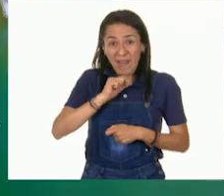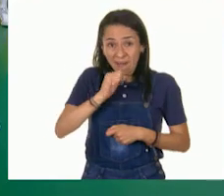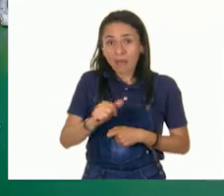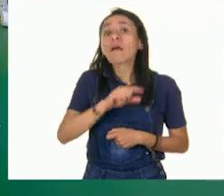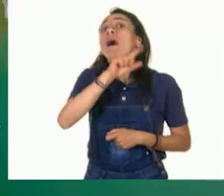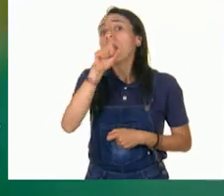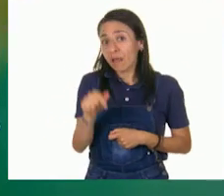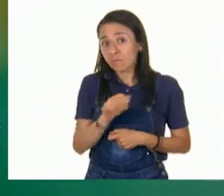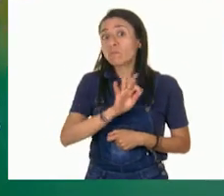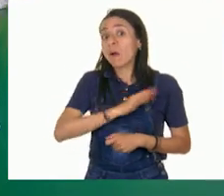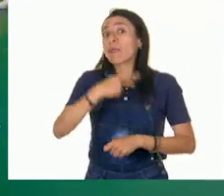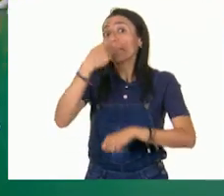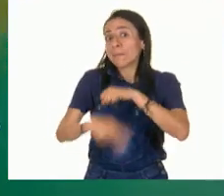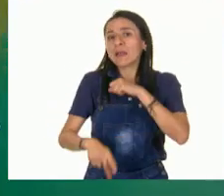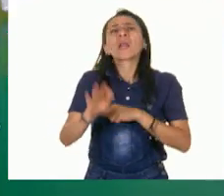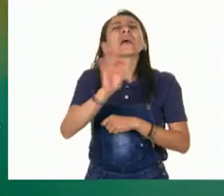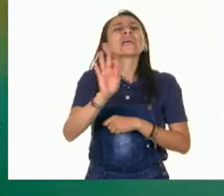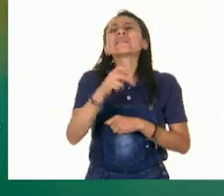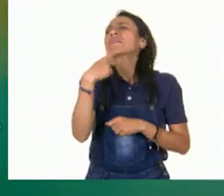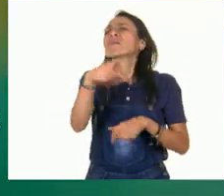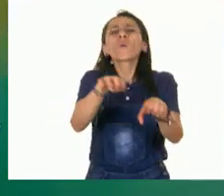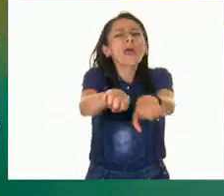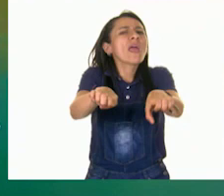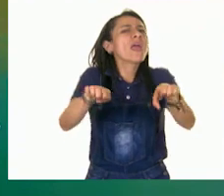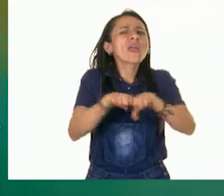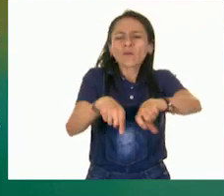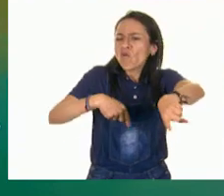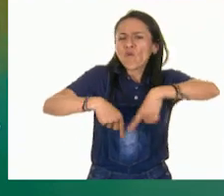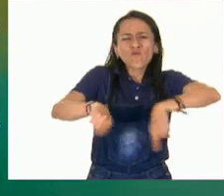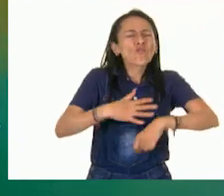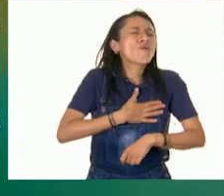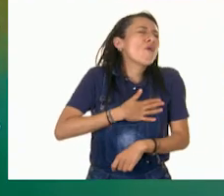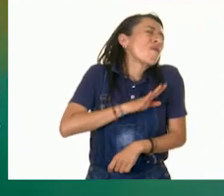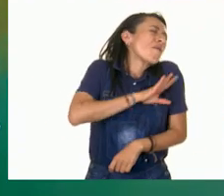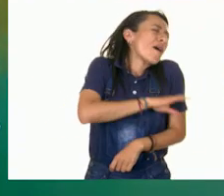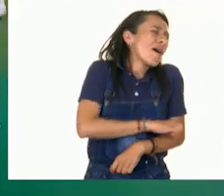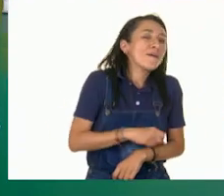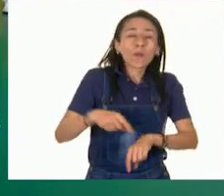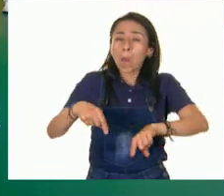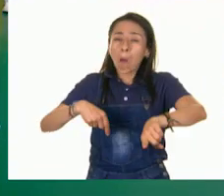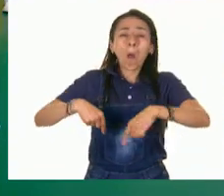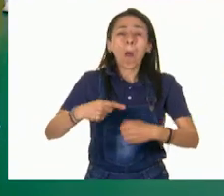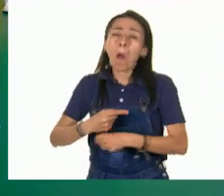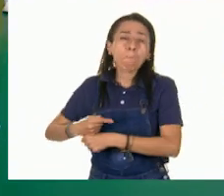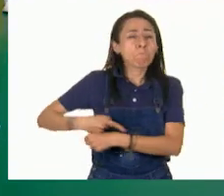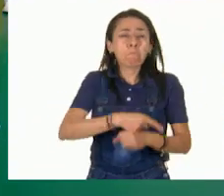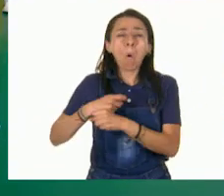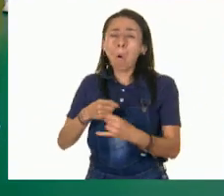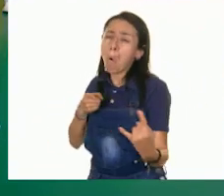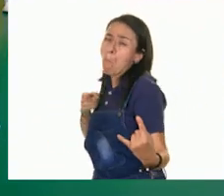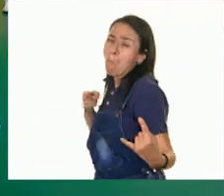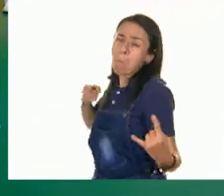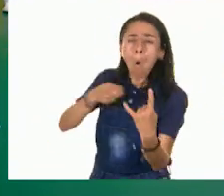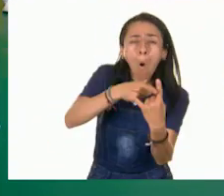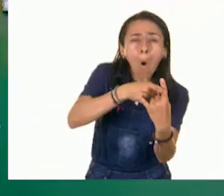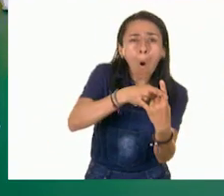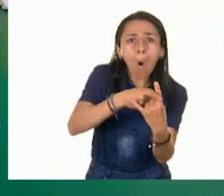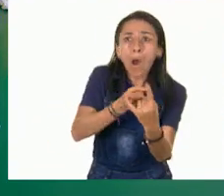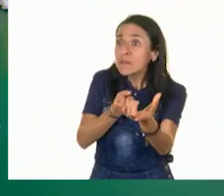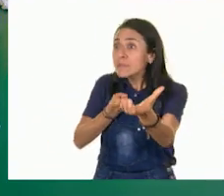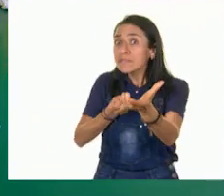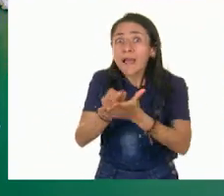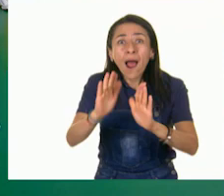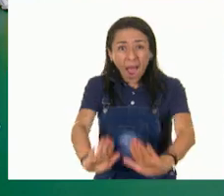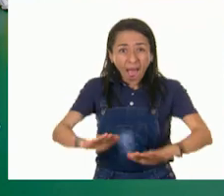a la carga porque tu equipo favorito metió un gol y que pase un coche y te lastime, ¿no? Oye, no. Imagínate. Puede ser muy